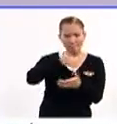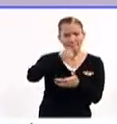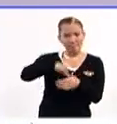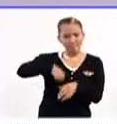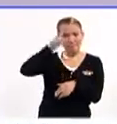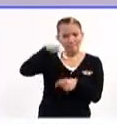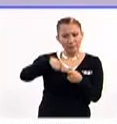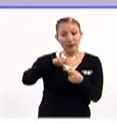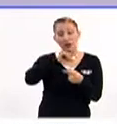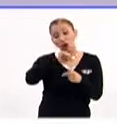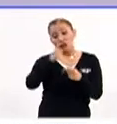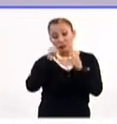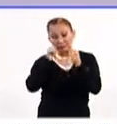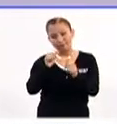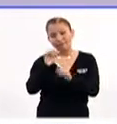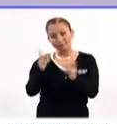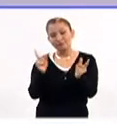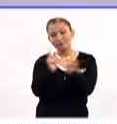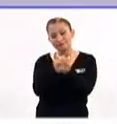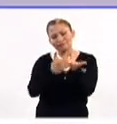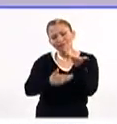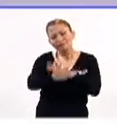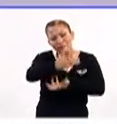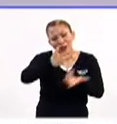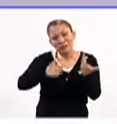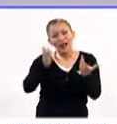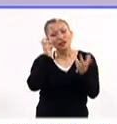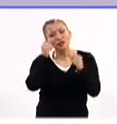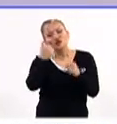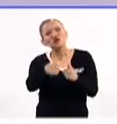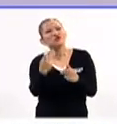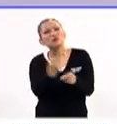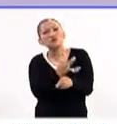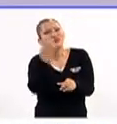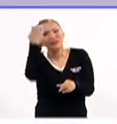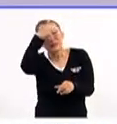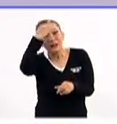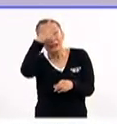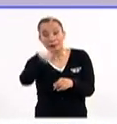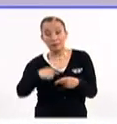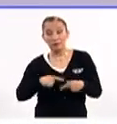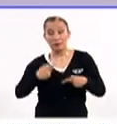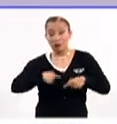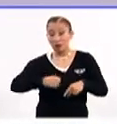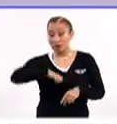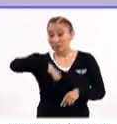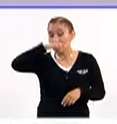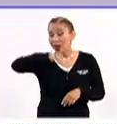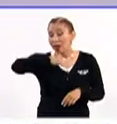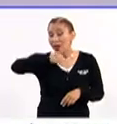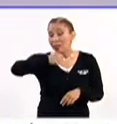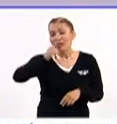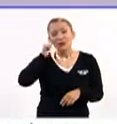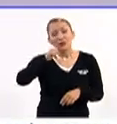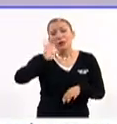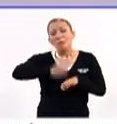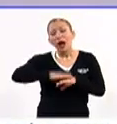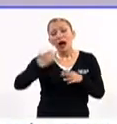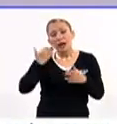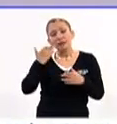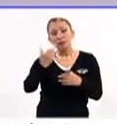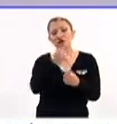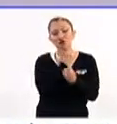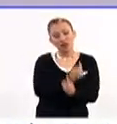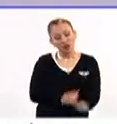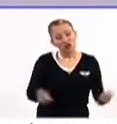en segundo lugar, dedicar tiempo al encuentro con ellos para escucharlos. Las personas mayores son quienes a menudo pasan más tiempo con